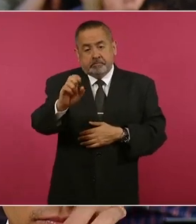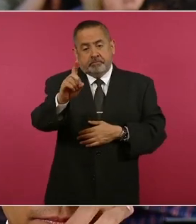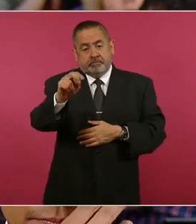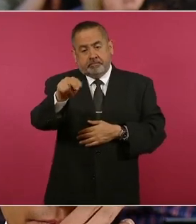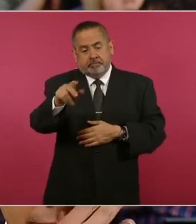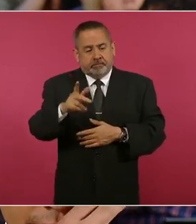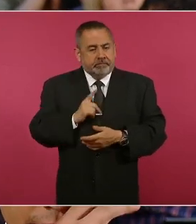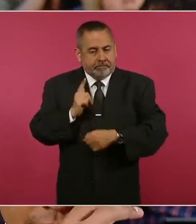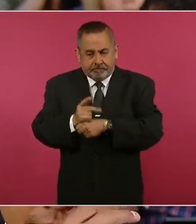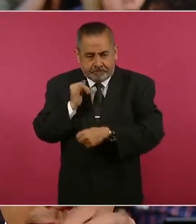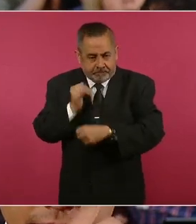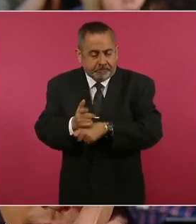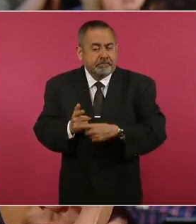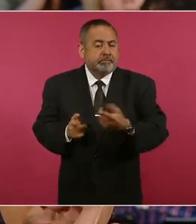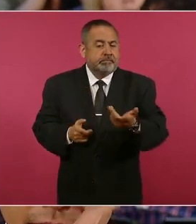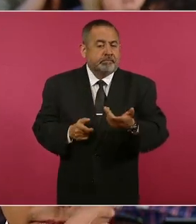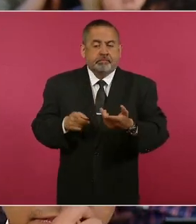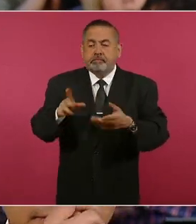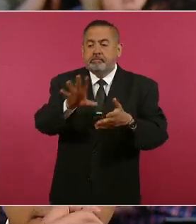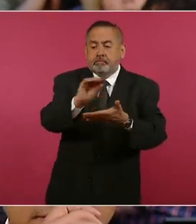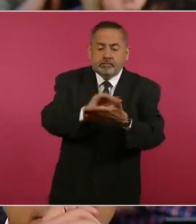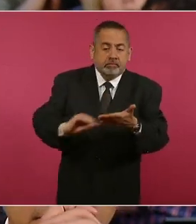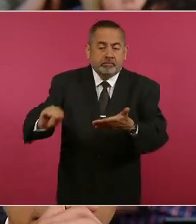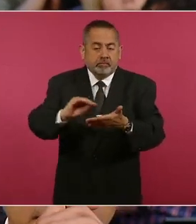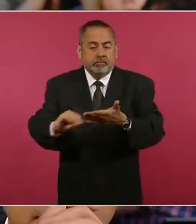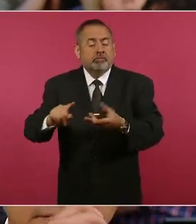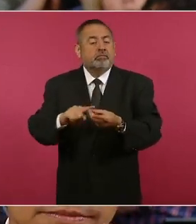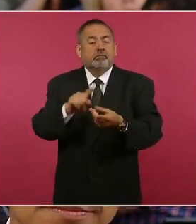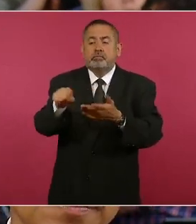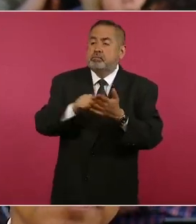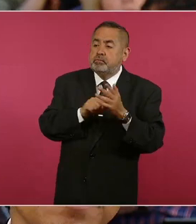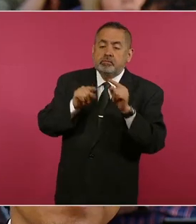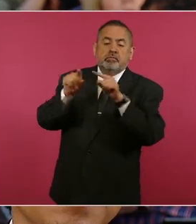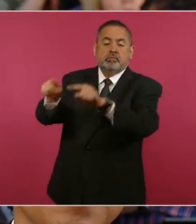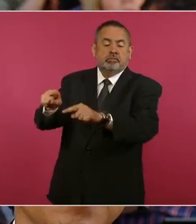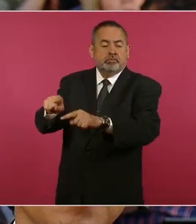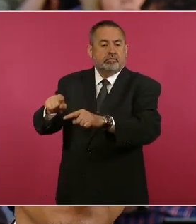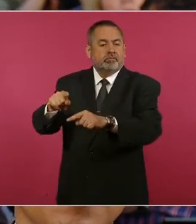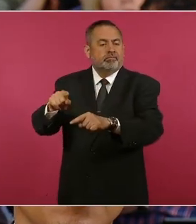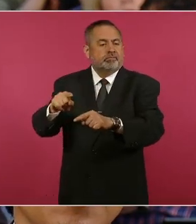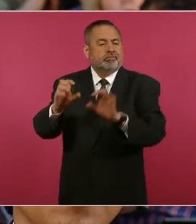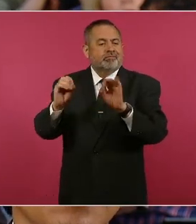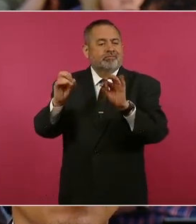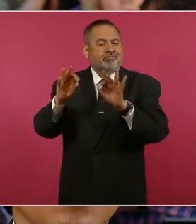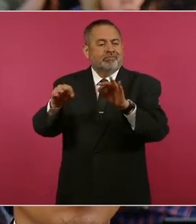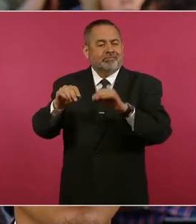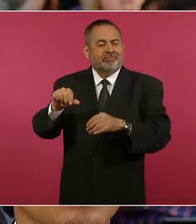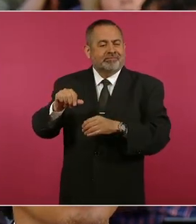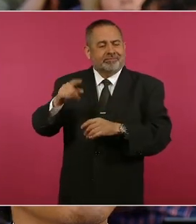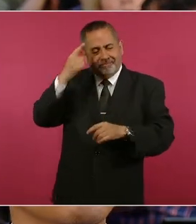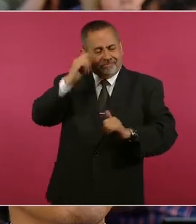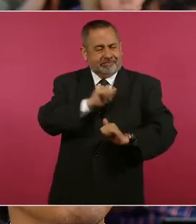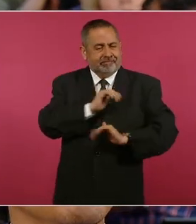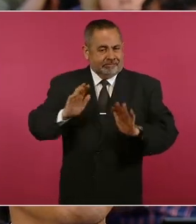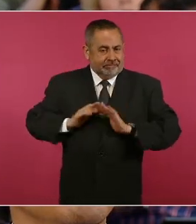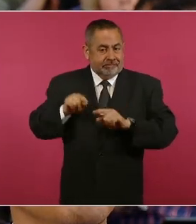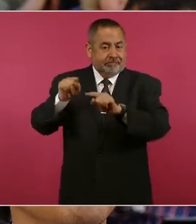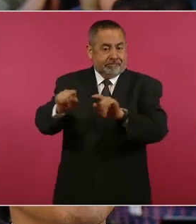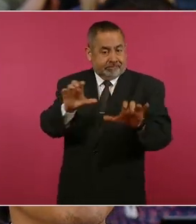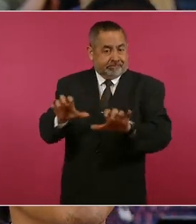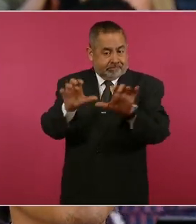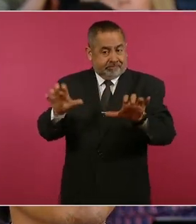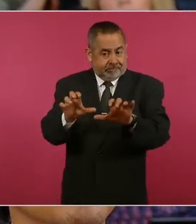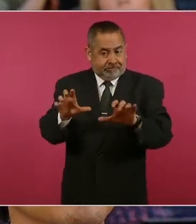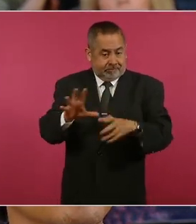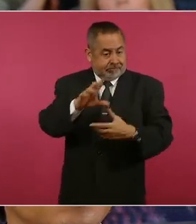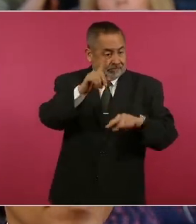esta investigación, es que se almacenó en servidores ubicados en instalaciones del Centro Militar de Inteligencia, pero también se recabaron del Centro Militar